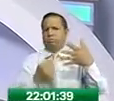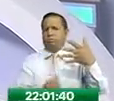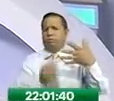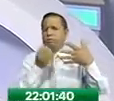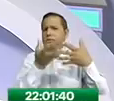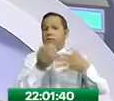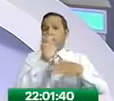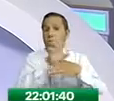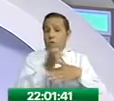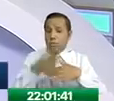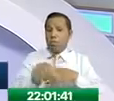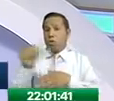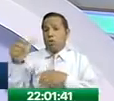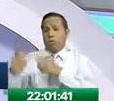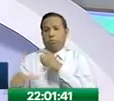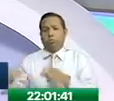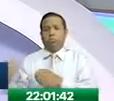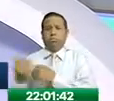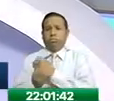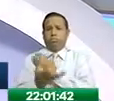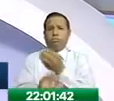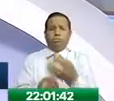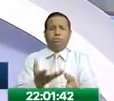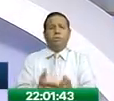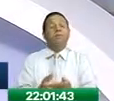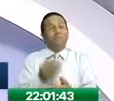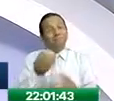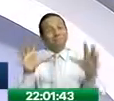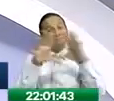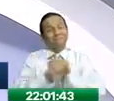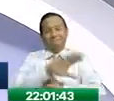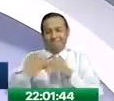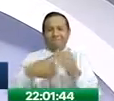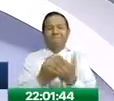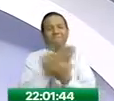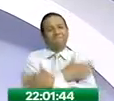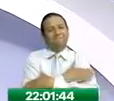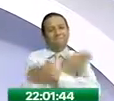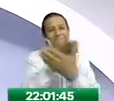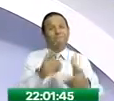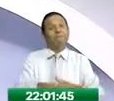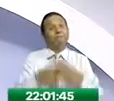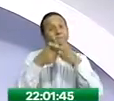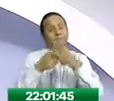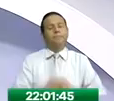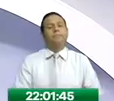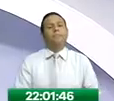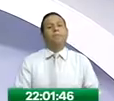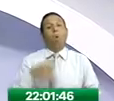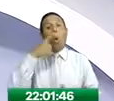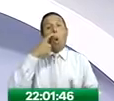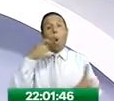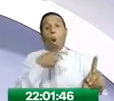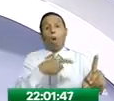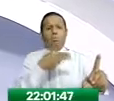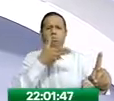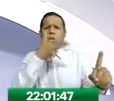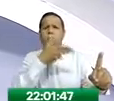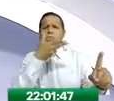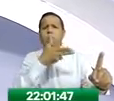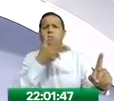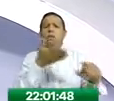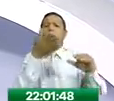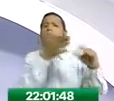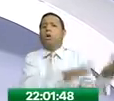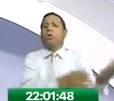y el mundo. Adriana, buenas noches. Charlie, queridos televidentes, muy buenas noches y bienvenidos. Iniciamos. Un hombre fue asesinado con múltiples disparos. Ocurrió en